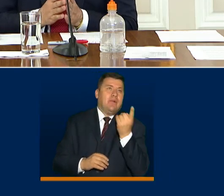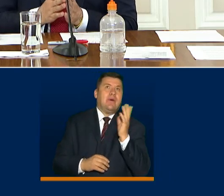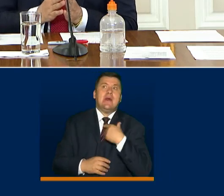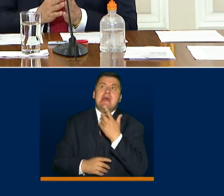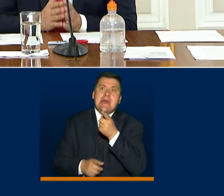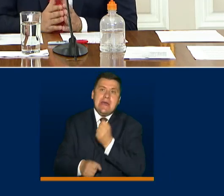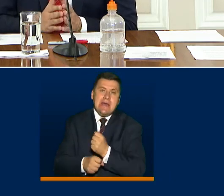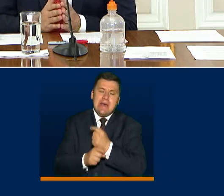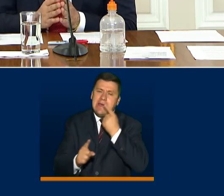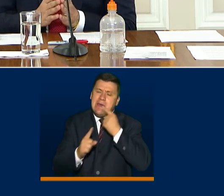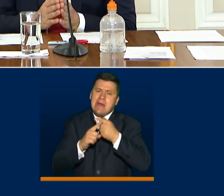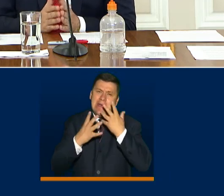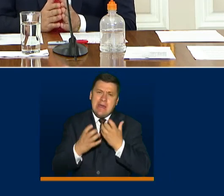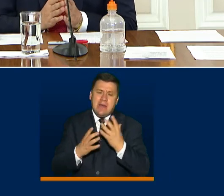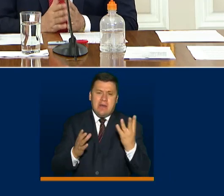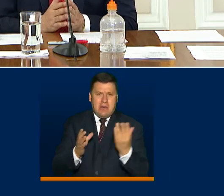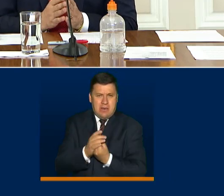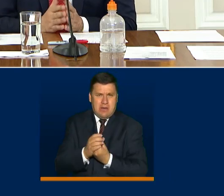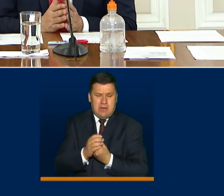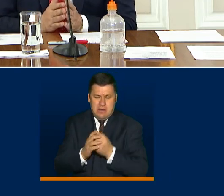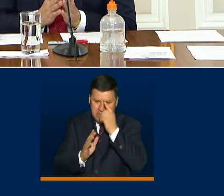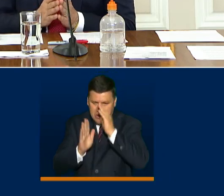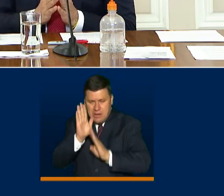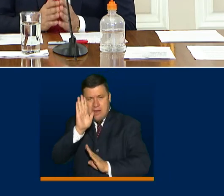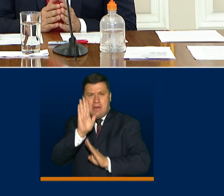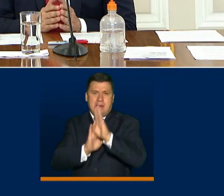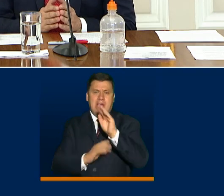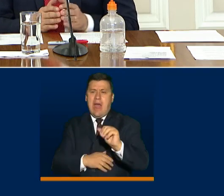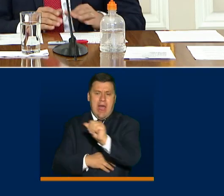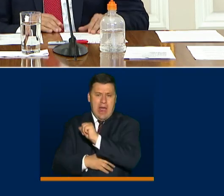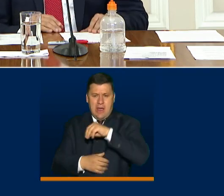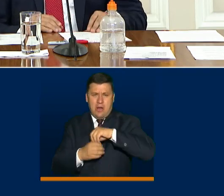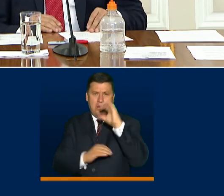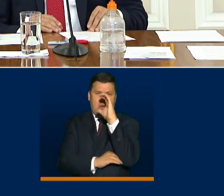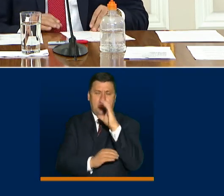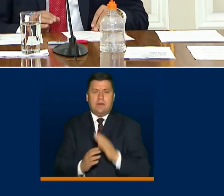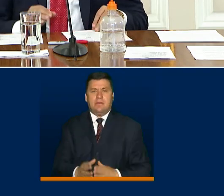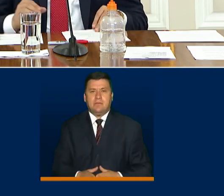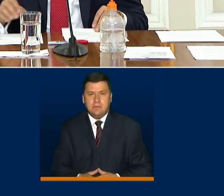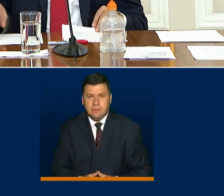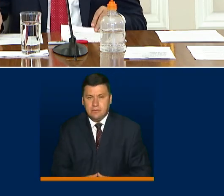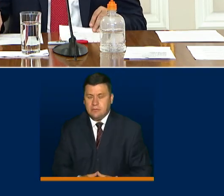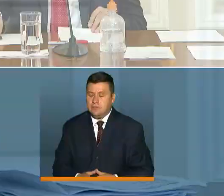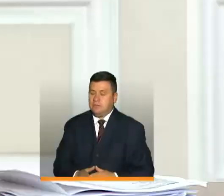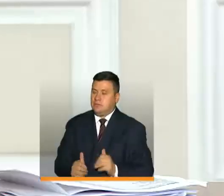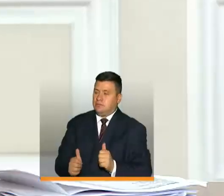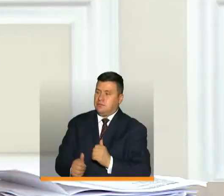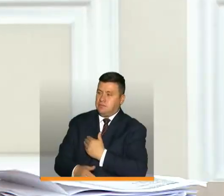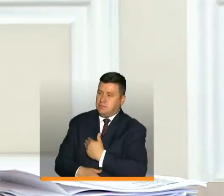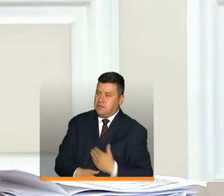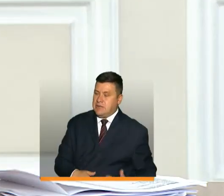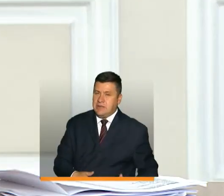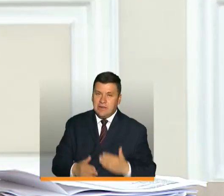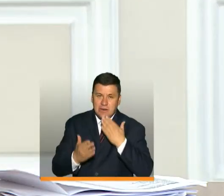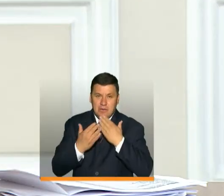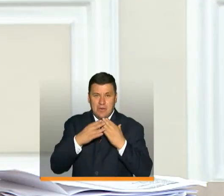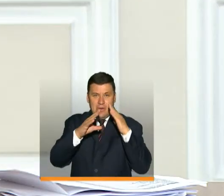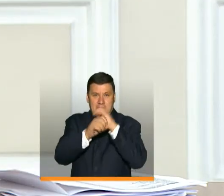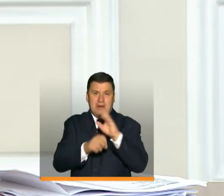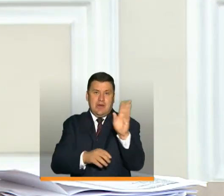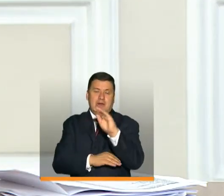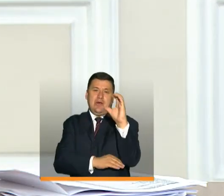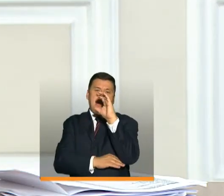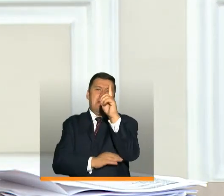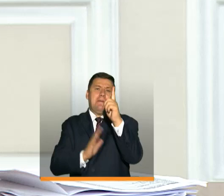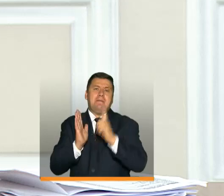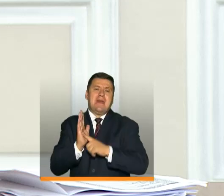el trabajo incluyente y el emprendimiento de la mujer en nuestro país. Bueno, presidente, muy buenas noches a todos los colombianos.